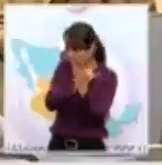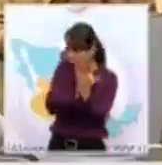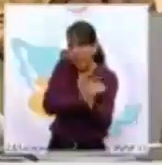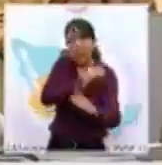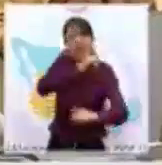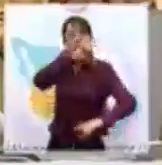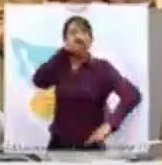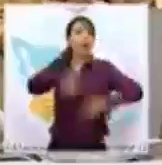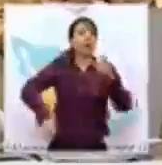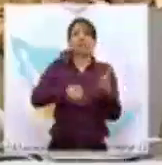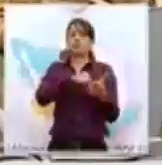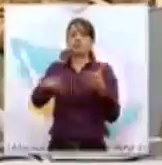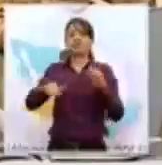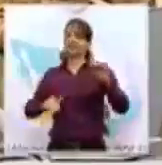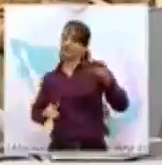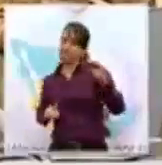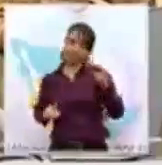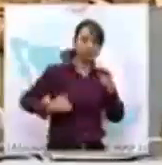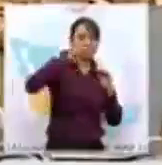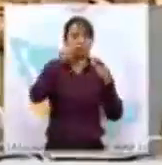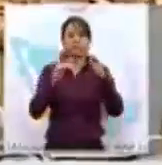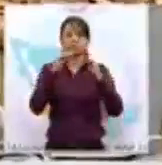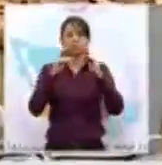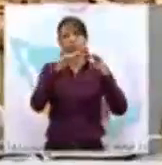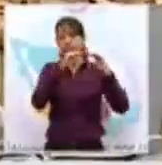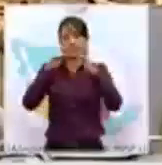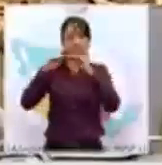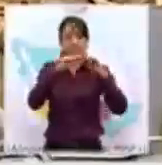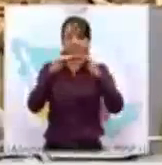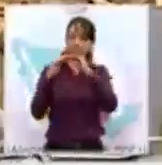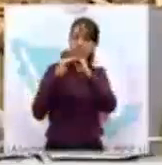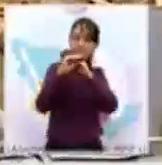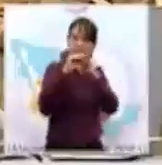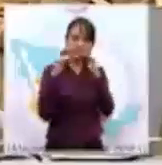desigualdades tan palpables en el ejercicio de los derechos humanos.